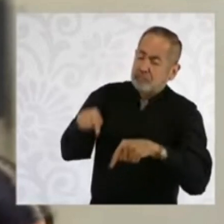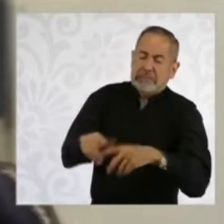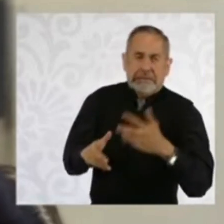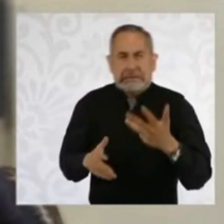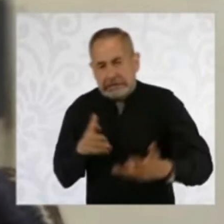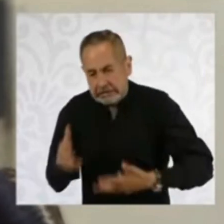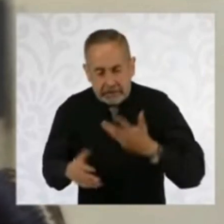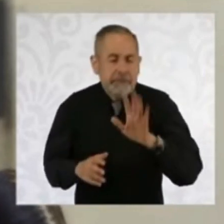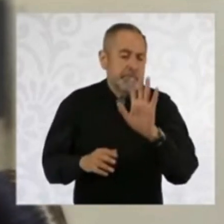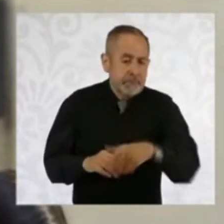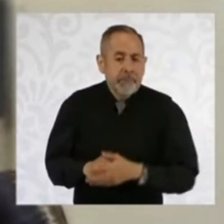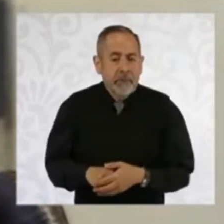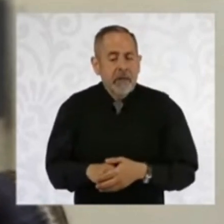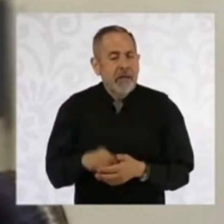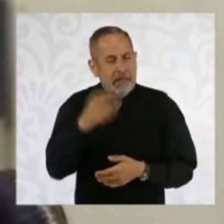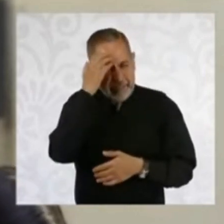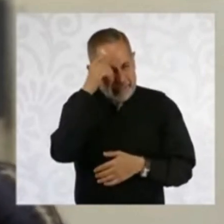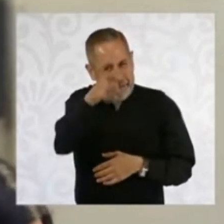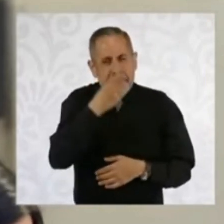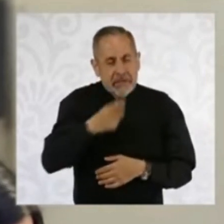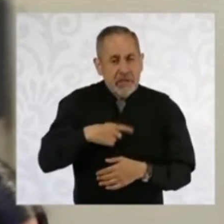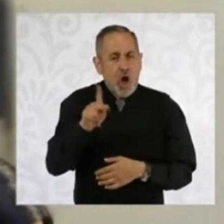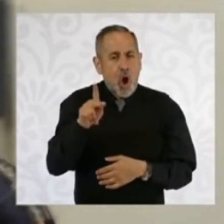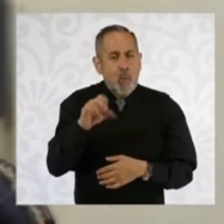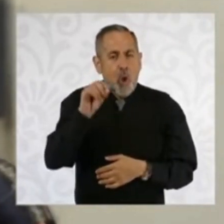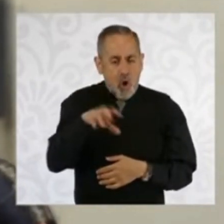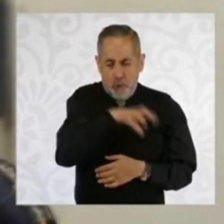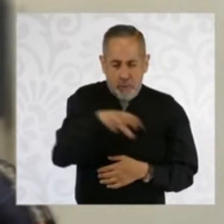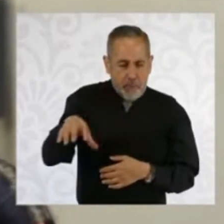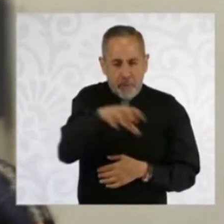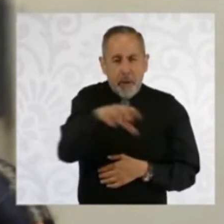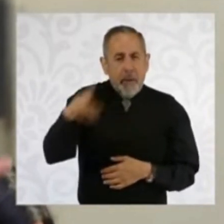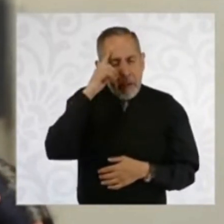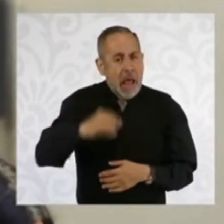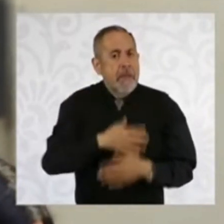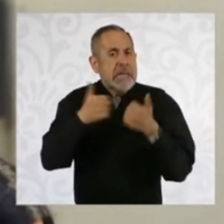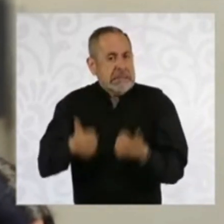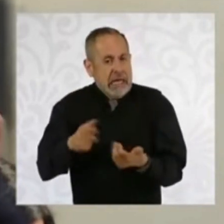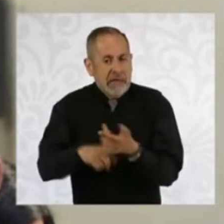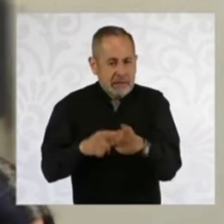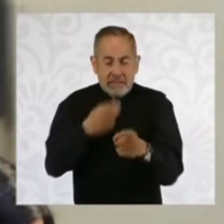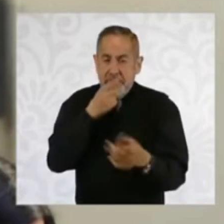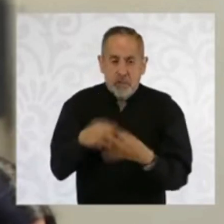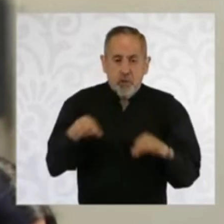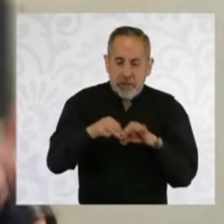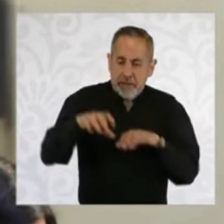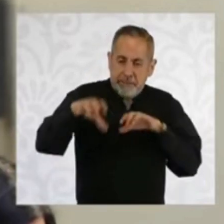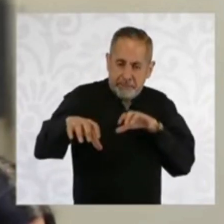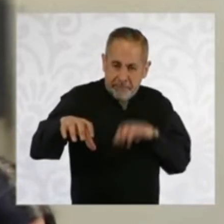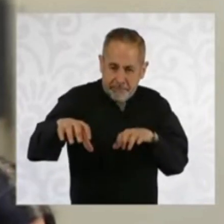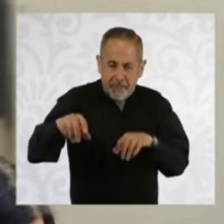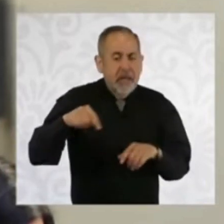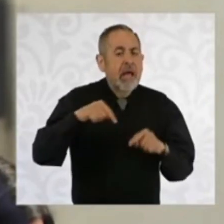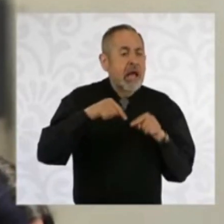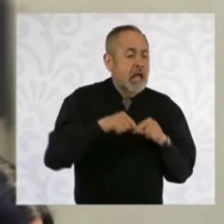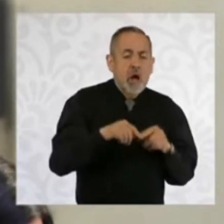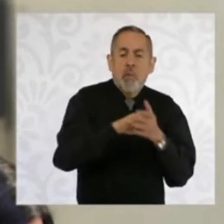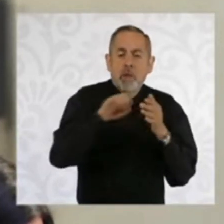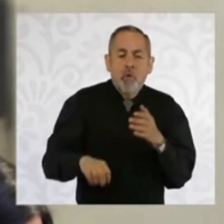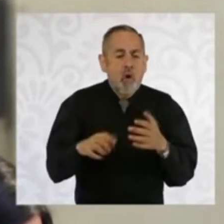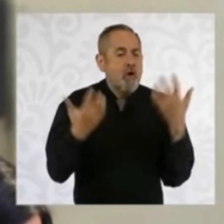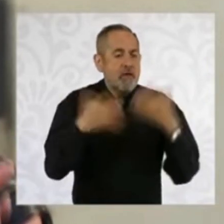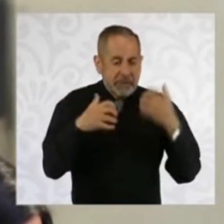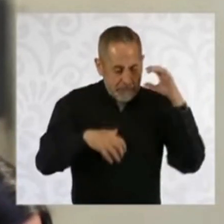que ver con los polos del bienestar, en este sentido, considero se vuelven muy relevantes los 2 polos, estos parques industriales como el